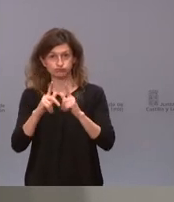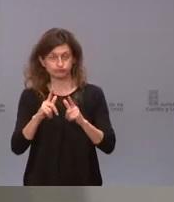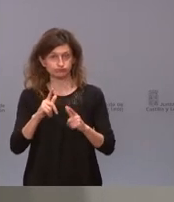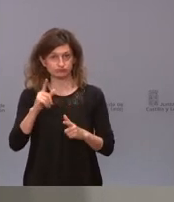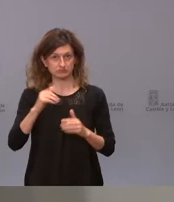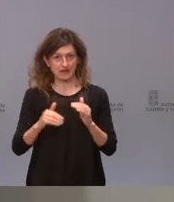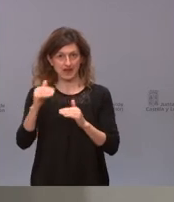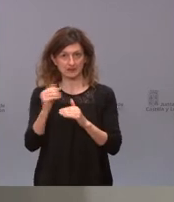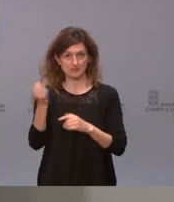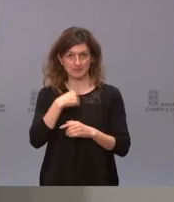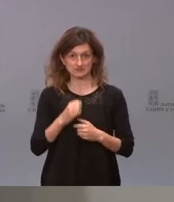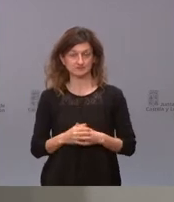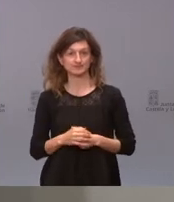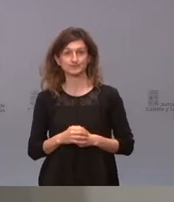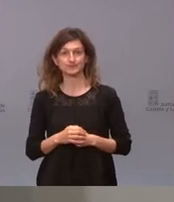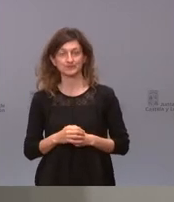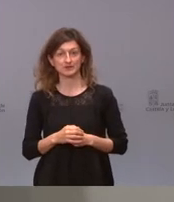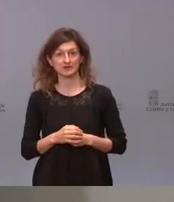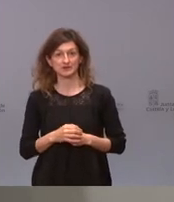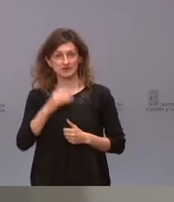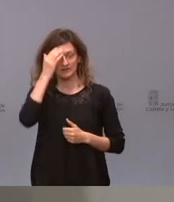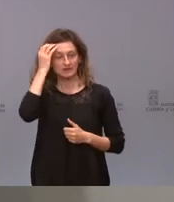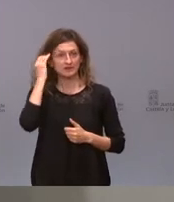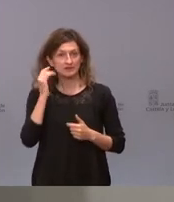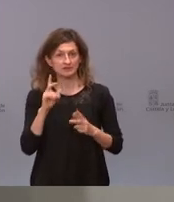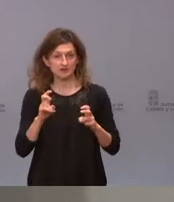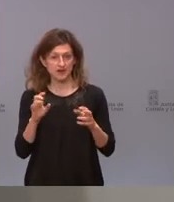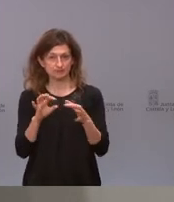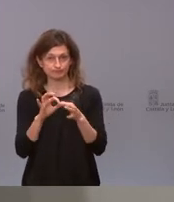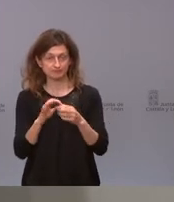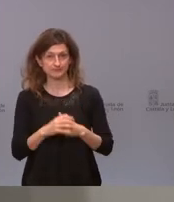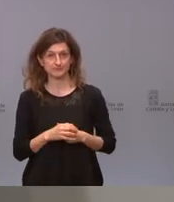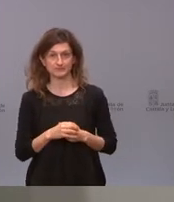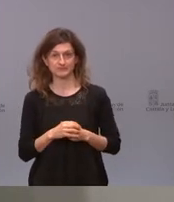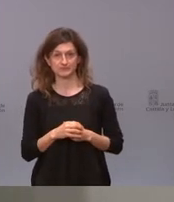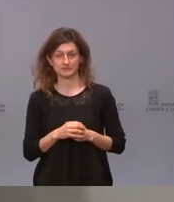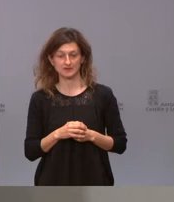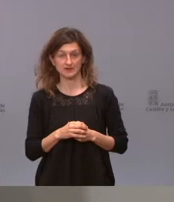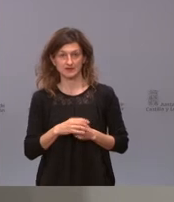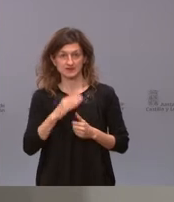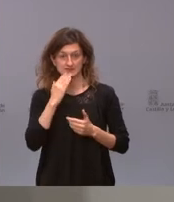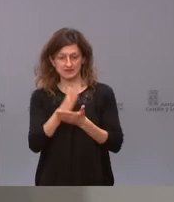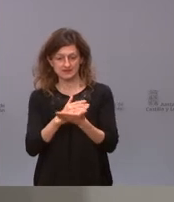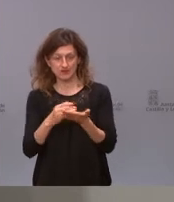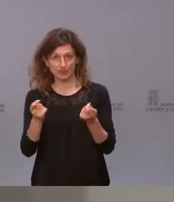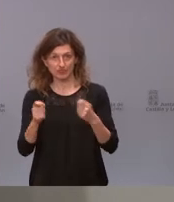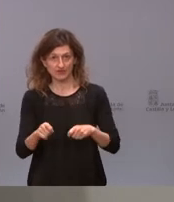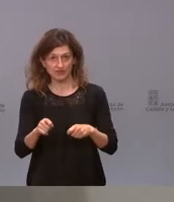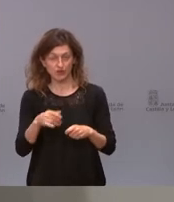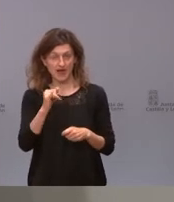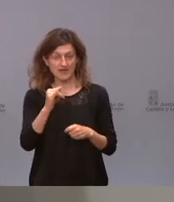más altas que nosotros y las infecciones son vasos comunicantes es decir que por mucho que este perímetro de la comunidad sigue habiendo